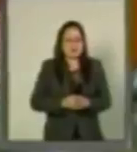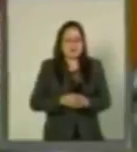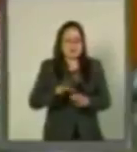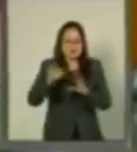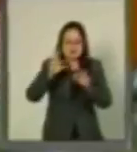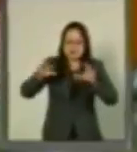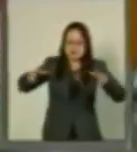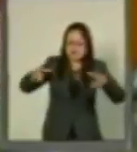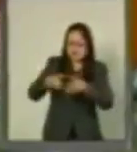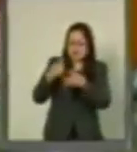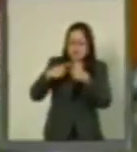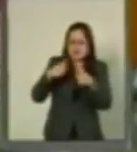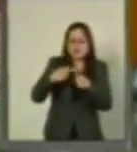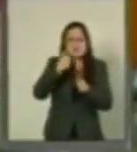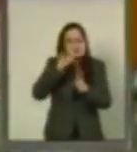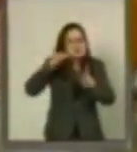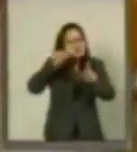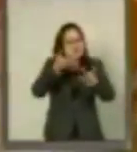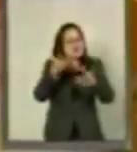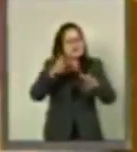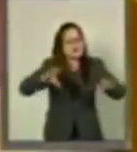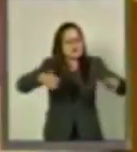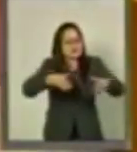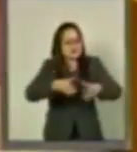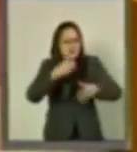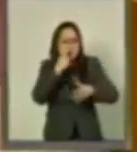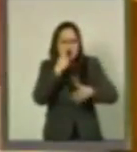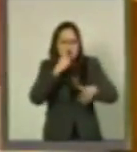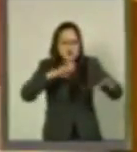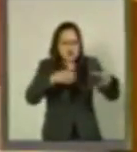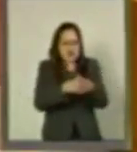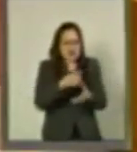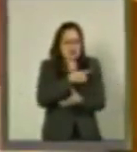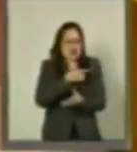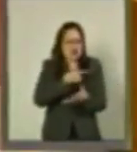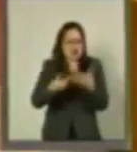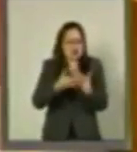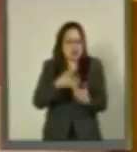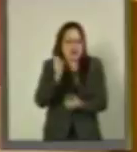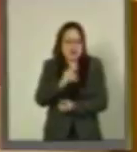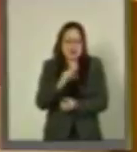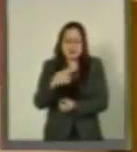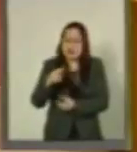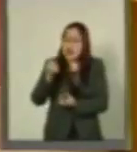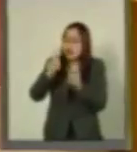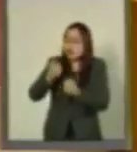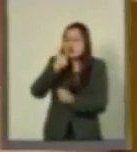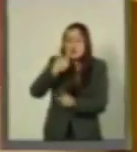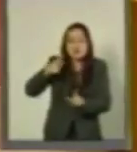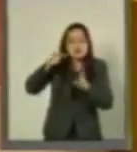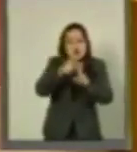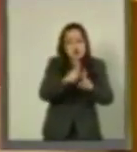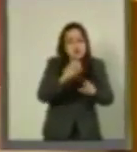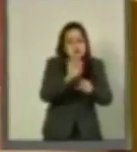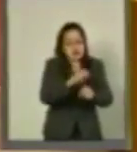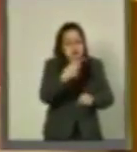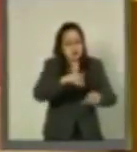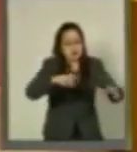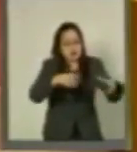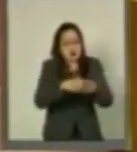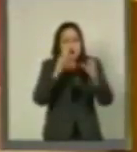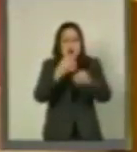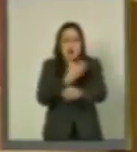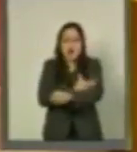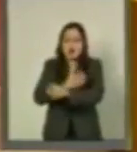forman por diversos intereses, algunos pocos por la protección, pero algunos otros para el